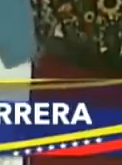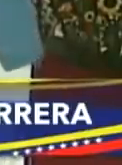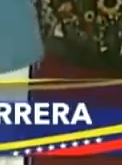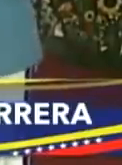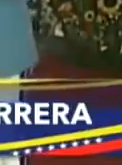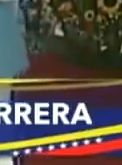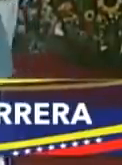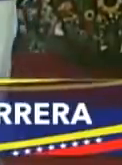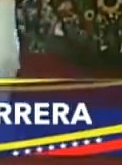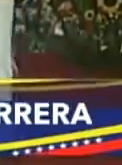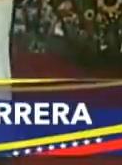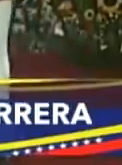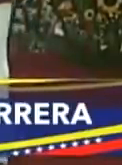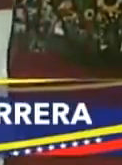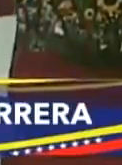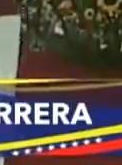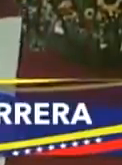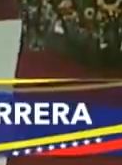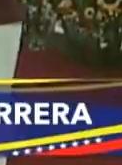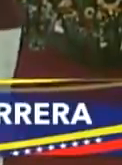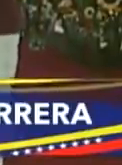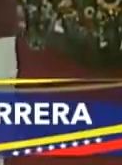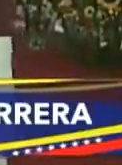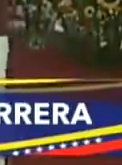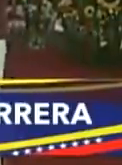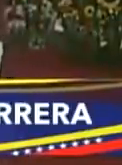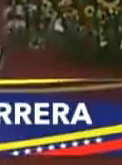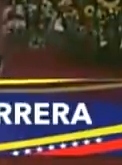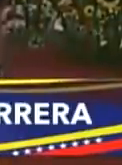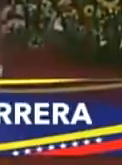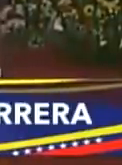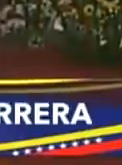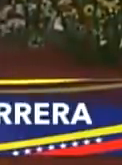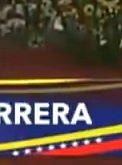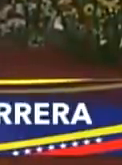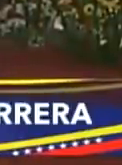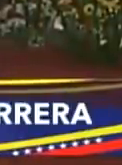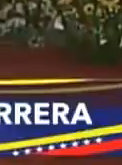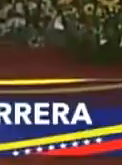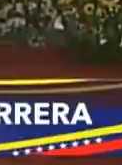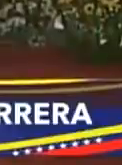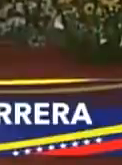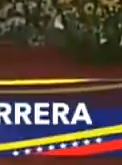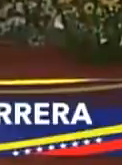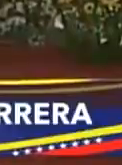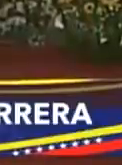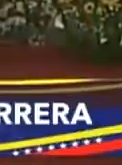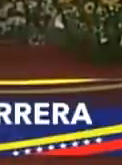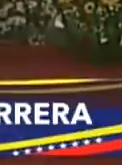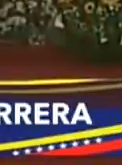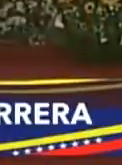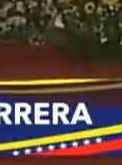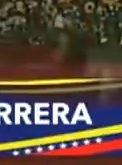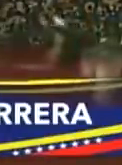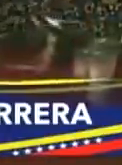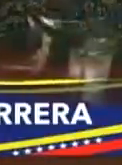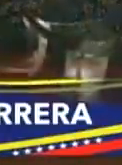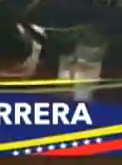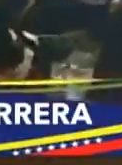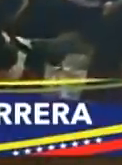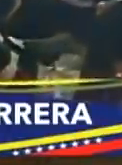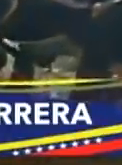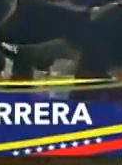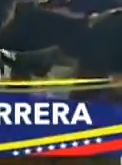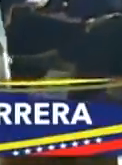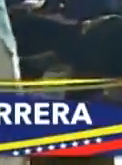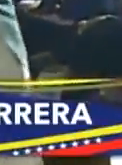en el Salón Elíptico del Palacio Federal Legislativo, rescatando las palabras del padre Numa. Y Arle Herrera fue un apóstol